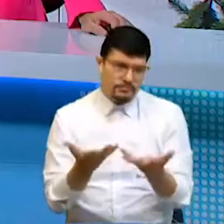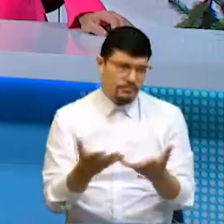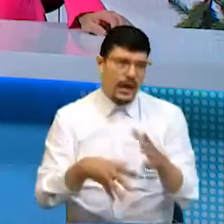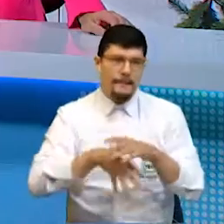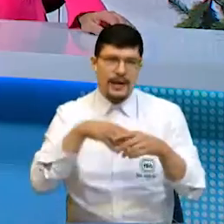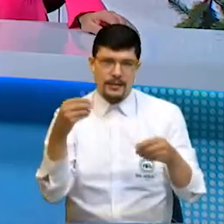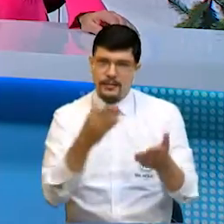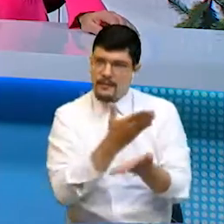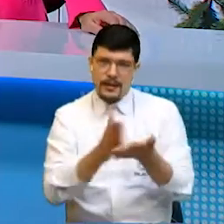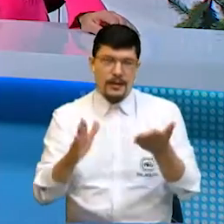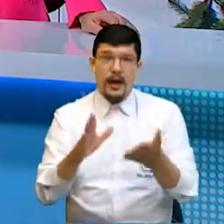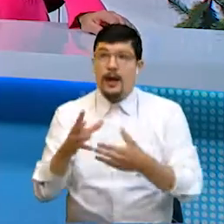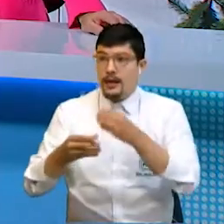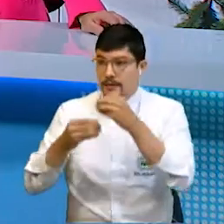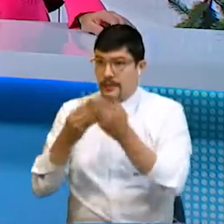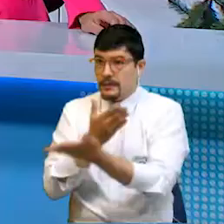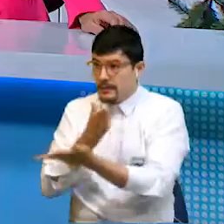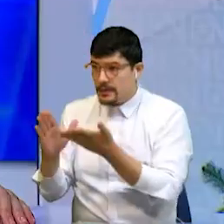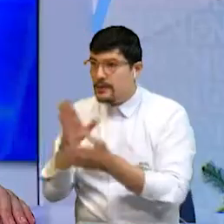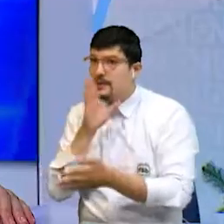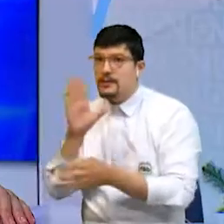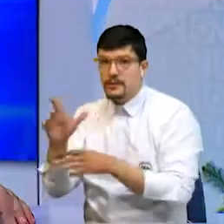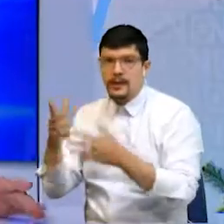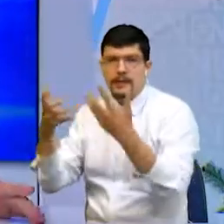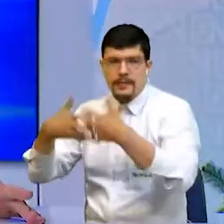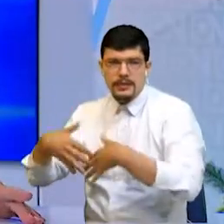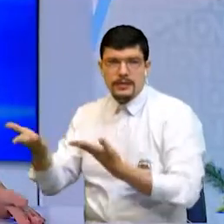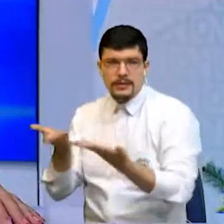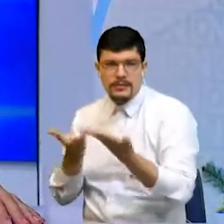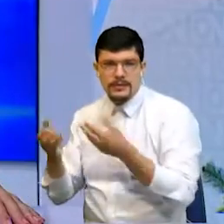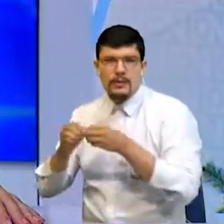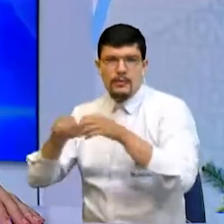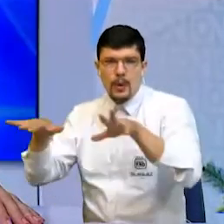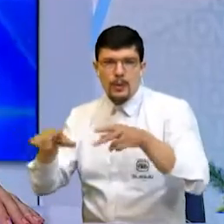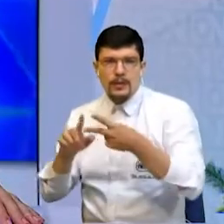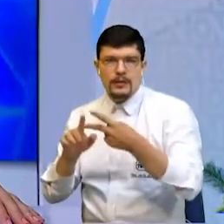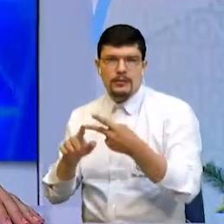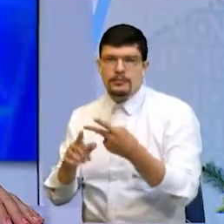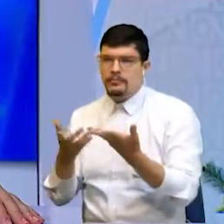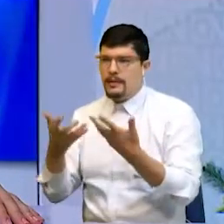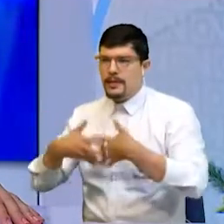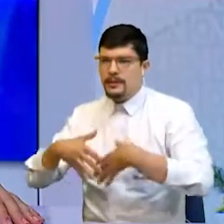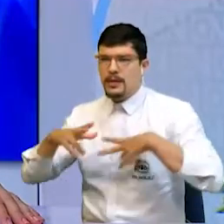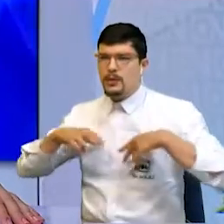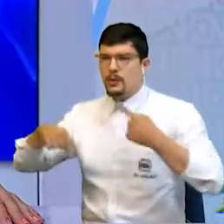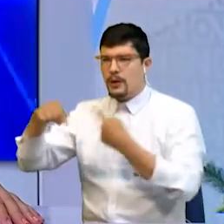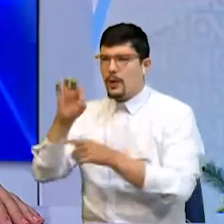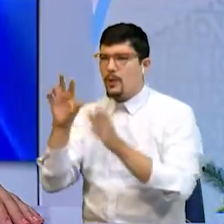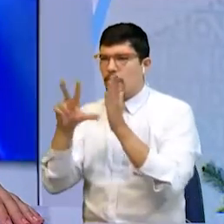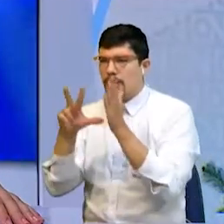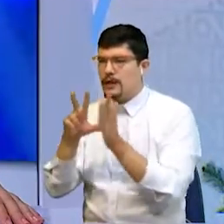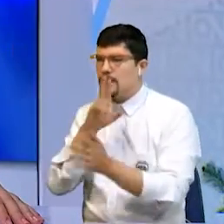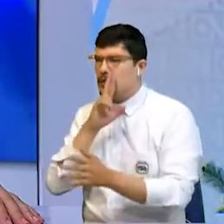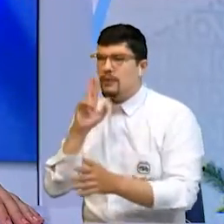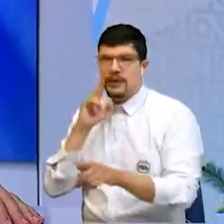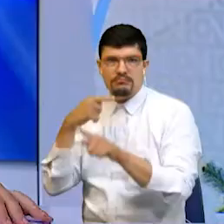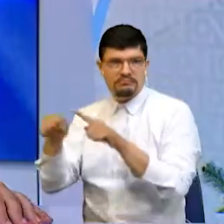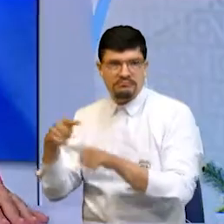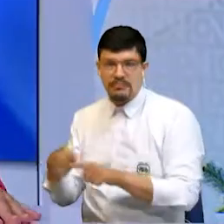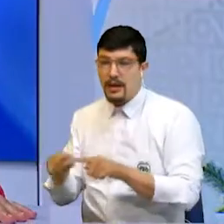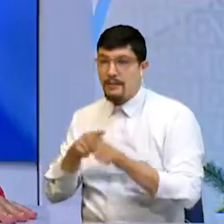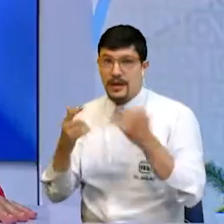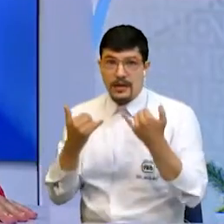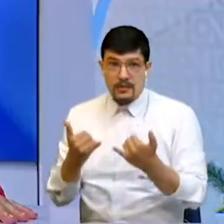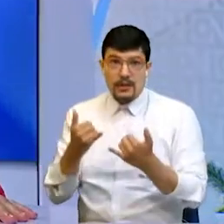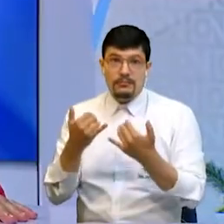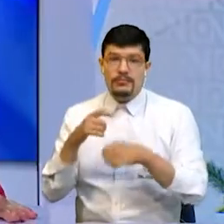Y también quienes quedaron por fuera son aquellas en las empresas de servicio público, las de manera turística, hoteles, restaurantes, entre otros. Pero a esta